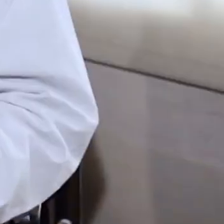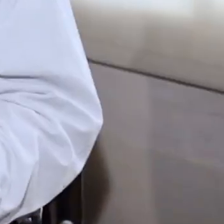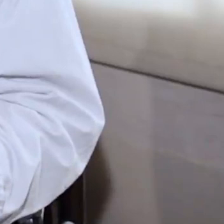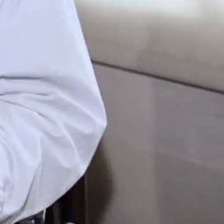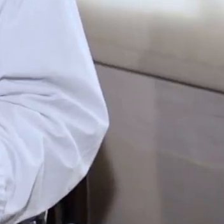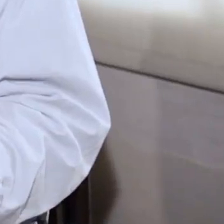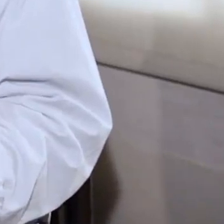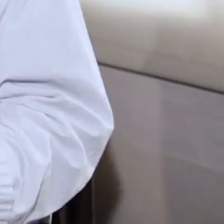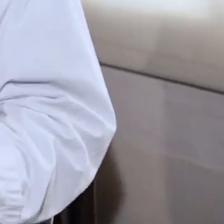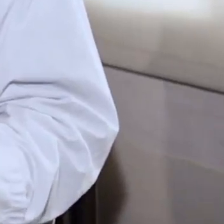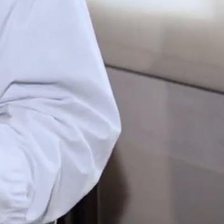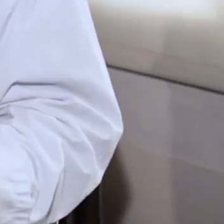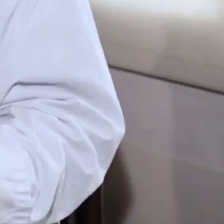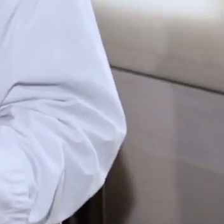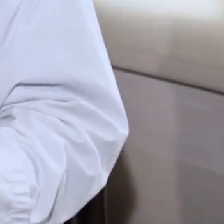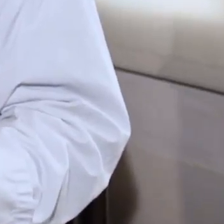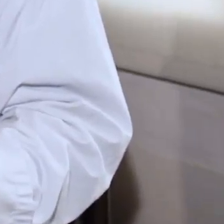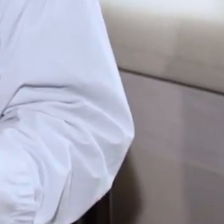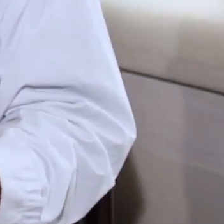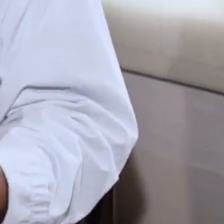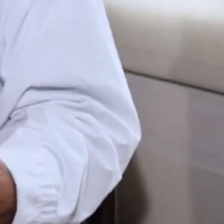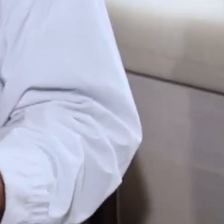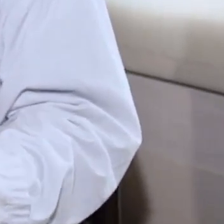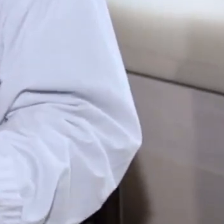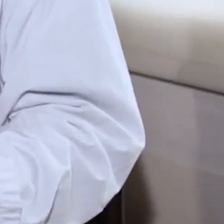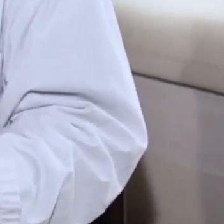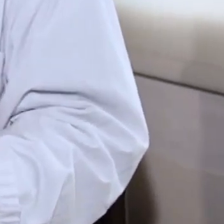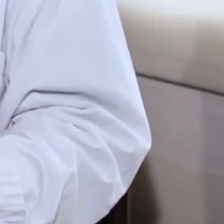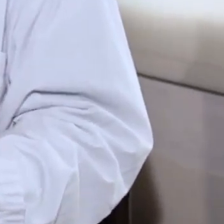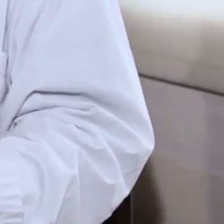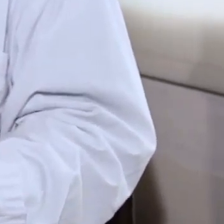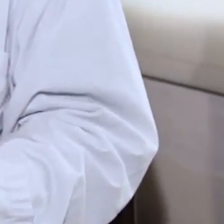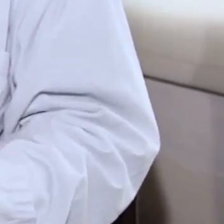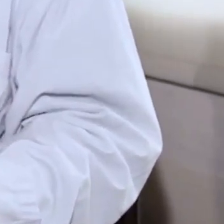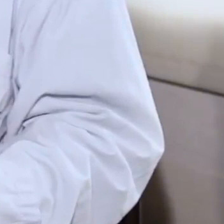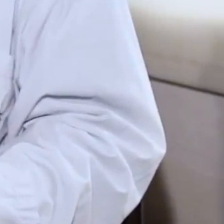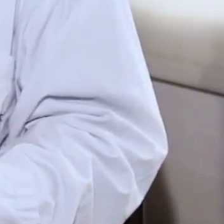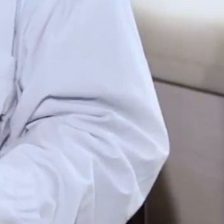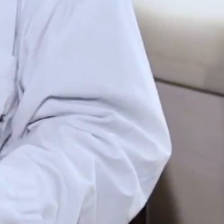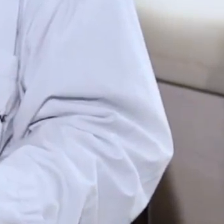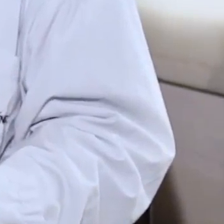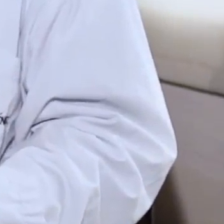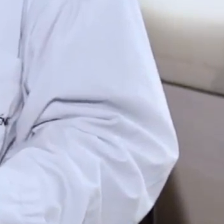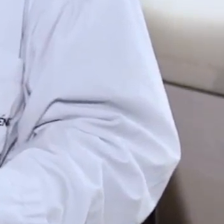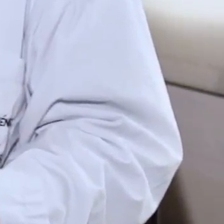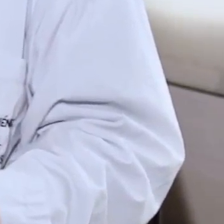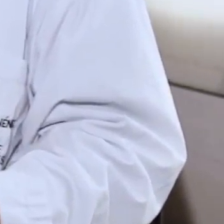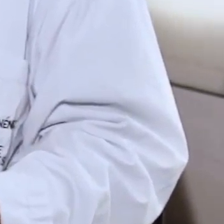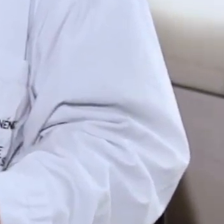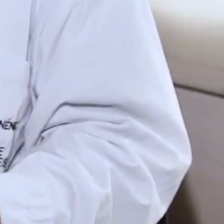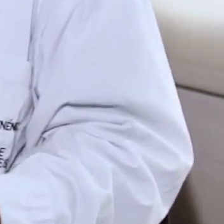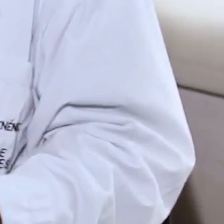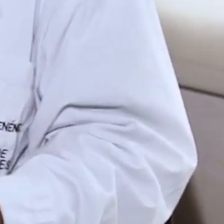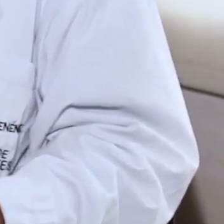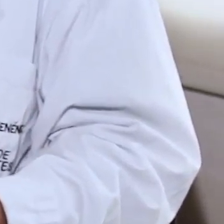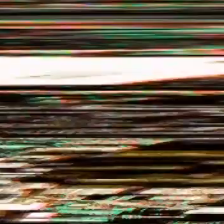El Banco de Prótesis es una asociación civil sin fines de lucro creada hace más